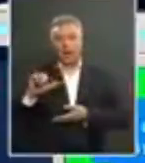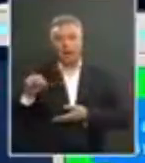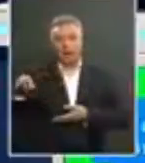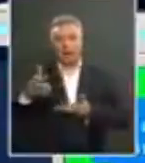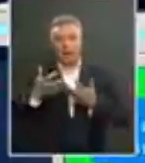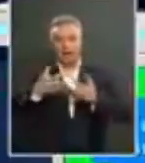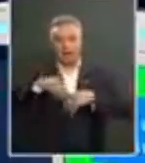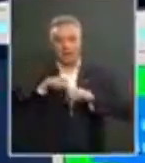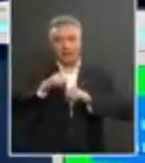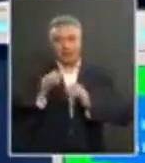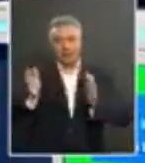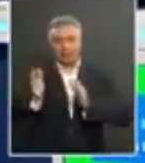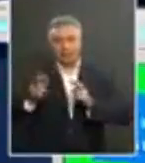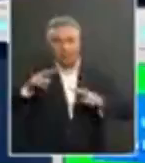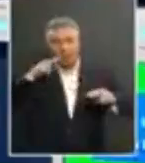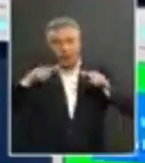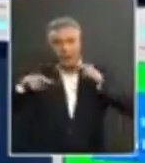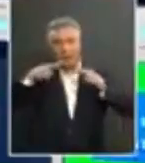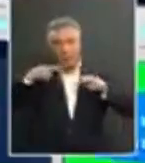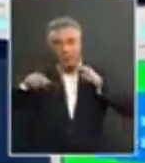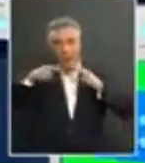dueños de restaurantes ahí en ese barrio,